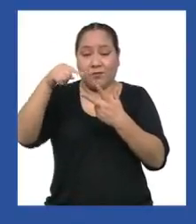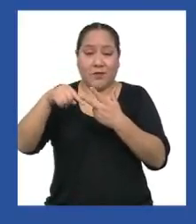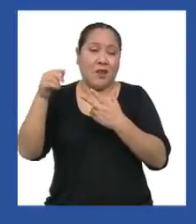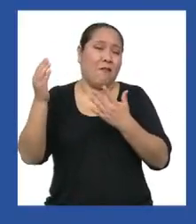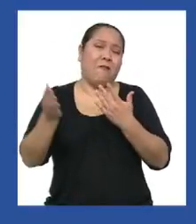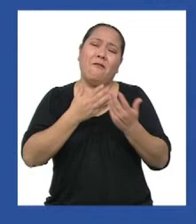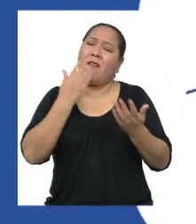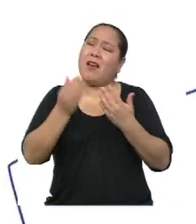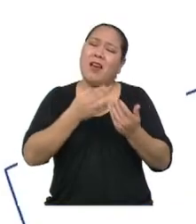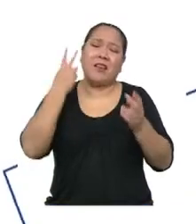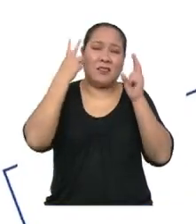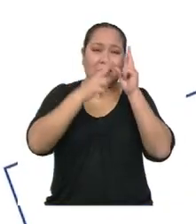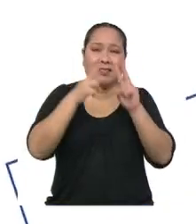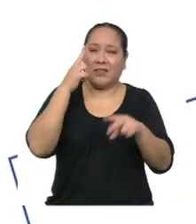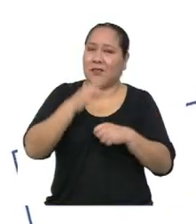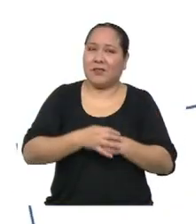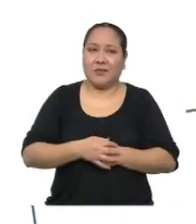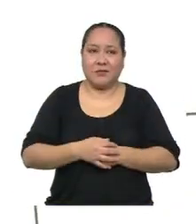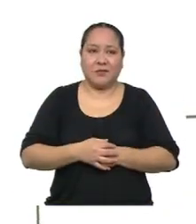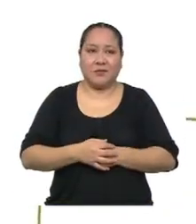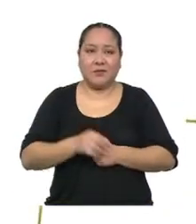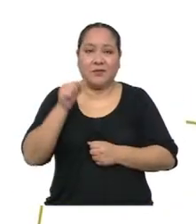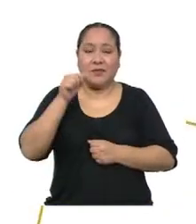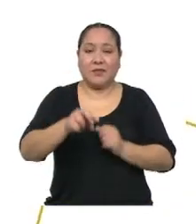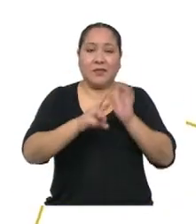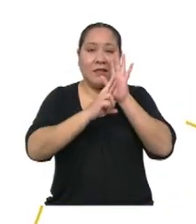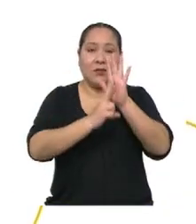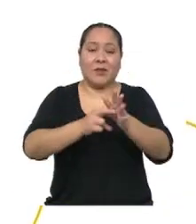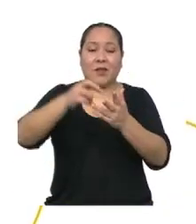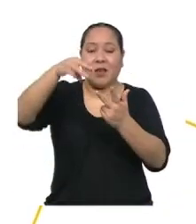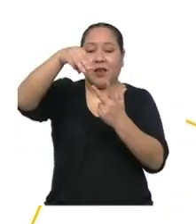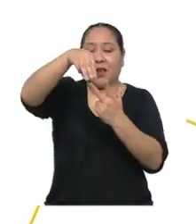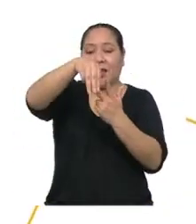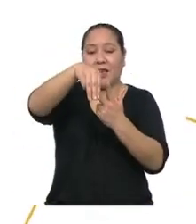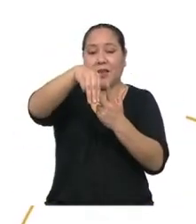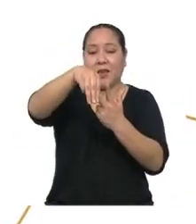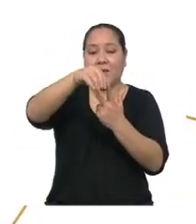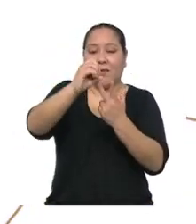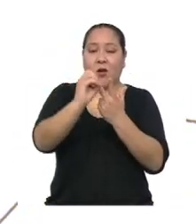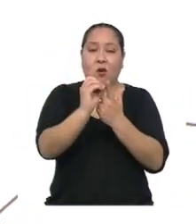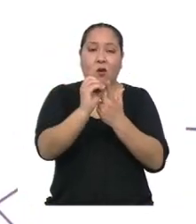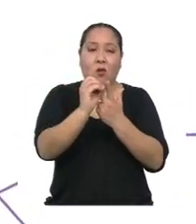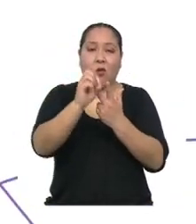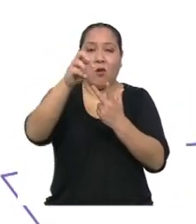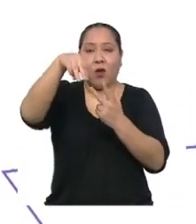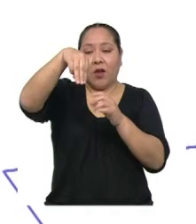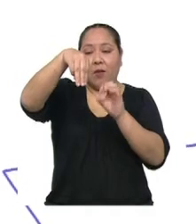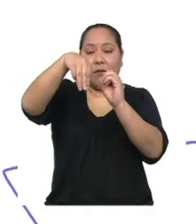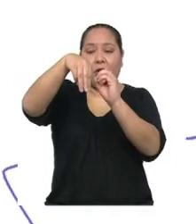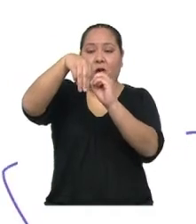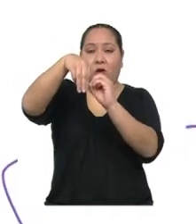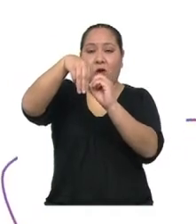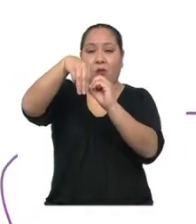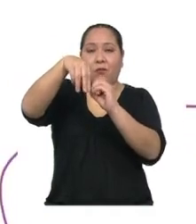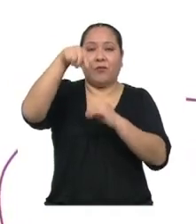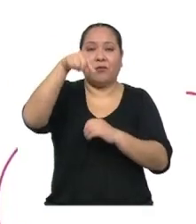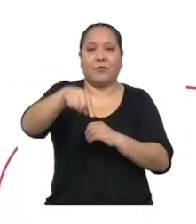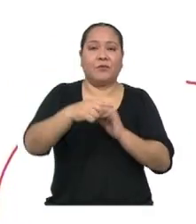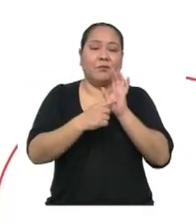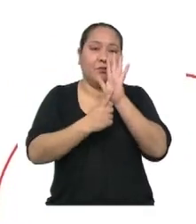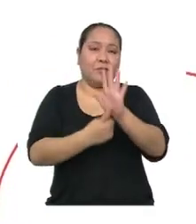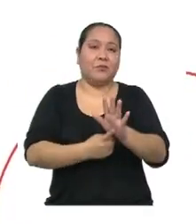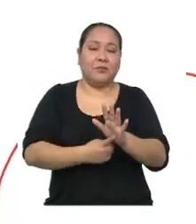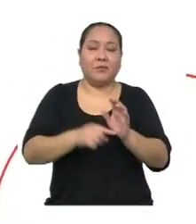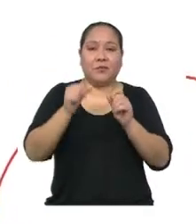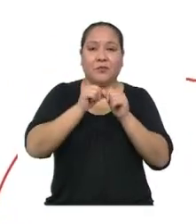de determinar. Se representa con una M mayúscula y una O minúscula y corresponde al